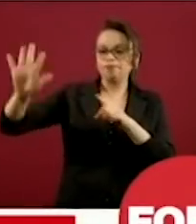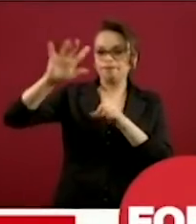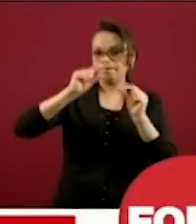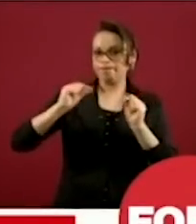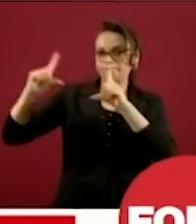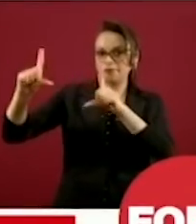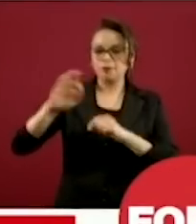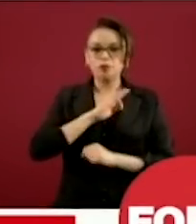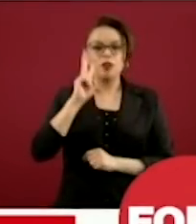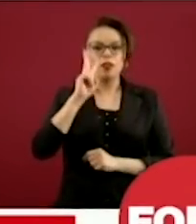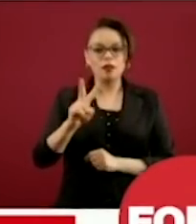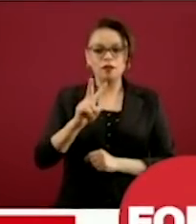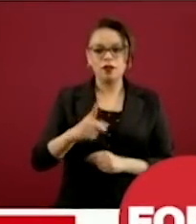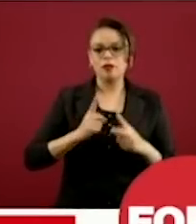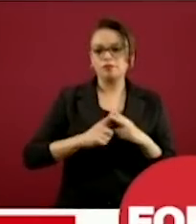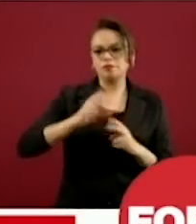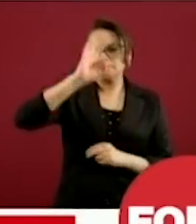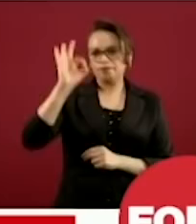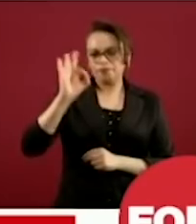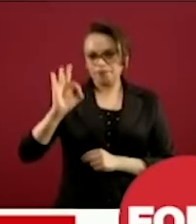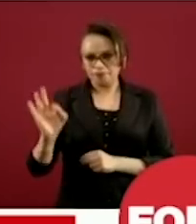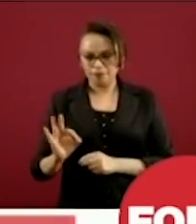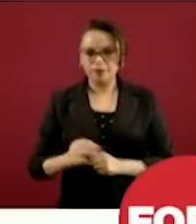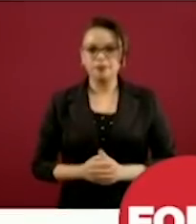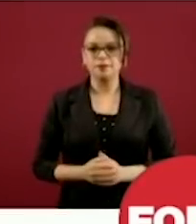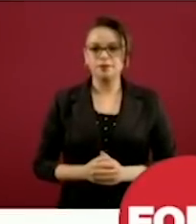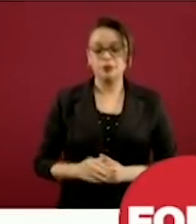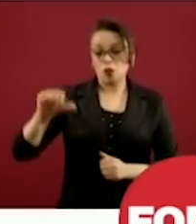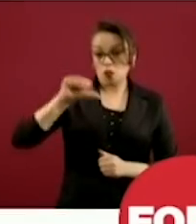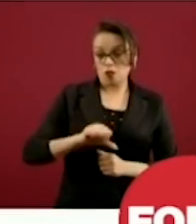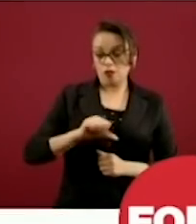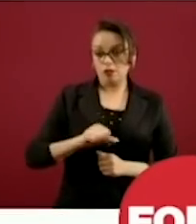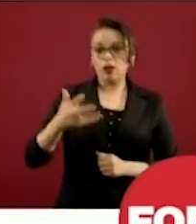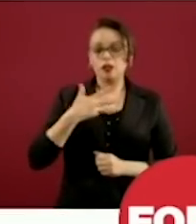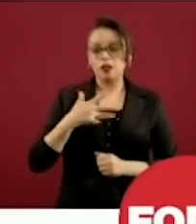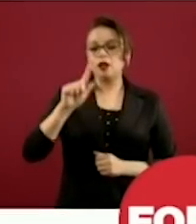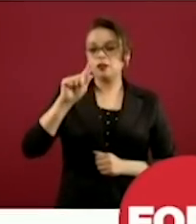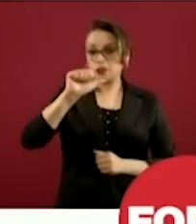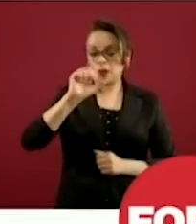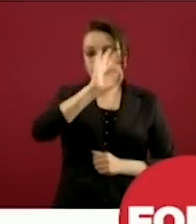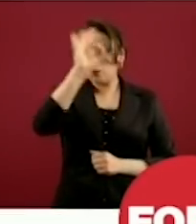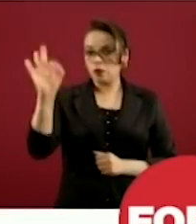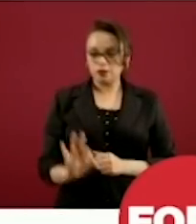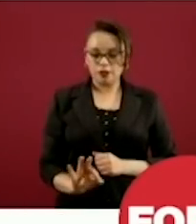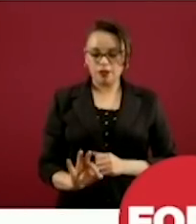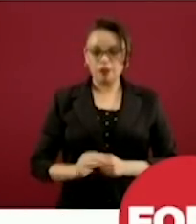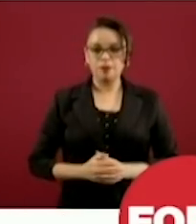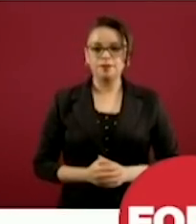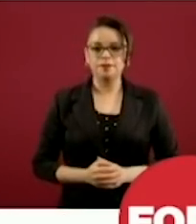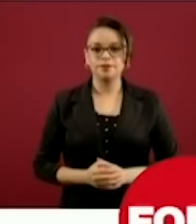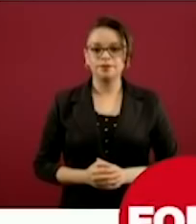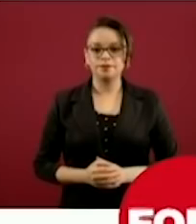ese porcentaje que hemos estado comentando, que hoy está en 76%, que son los casos